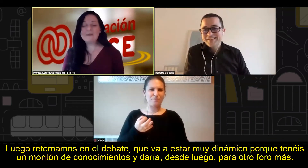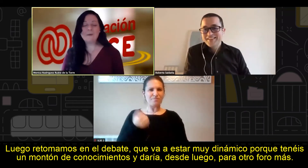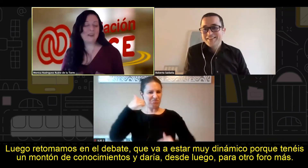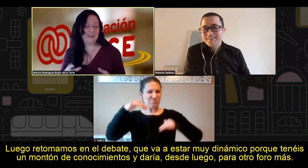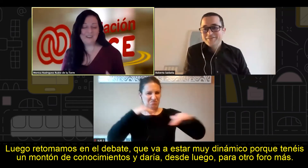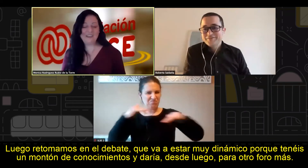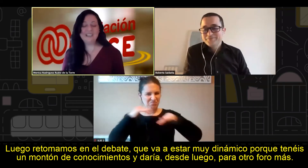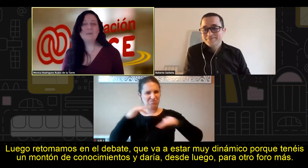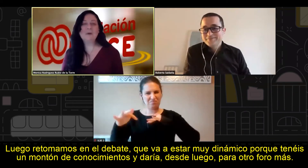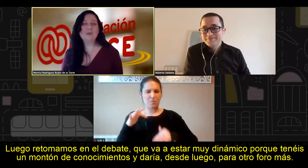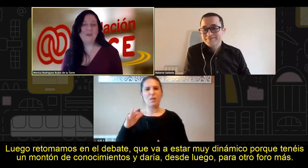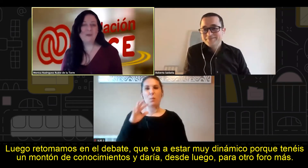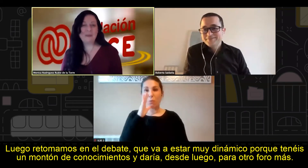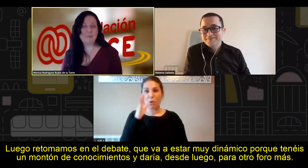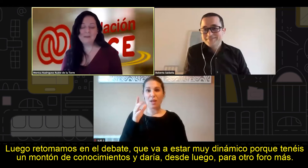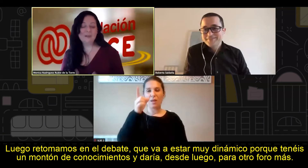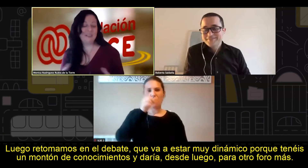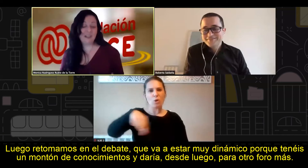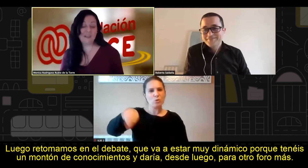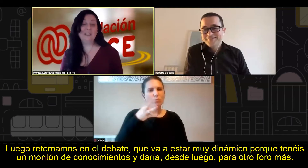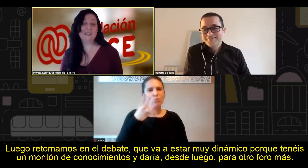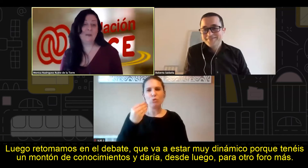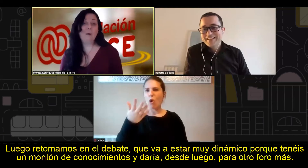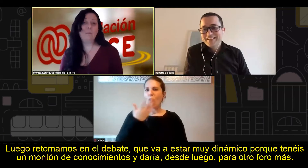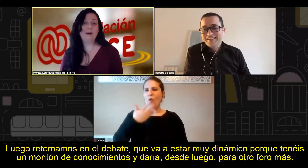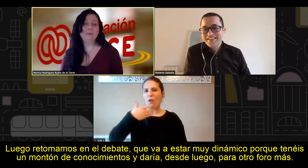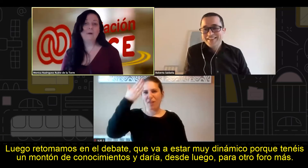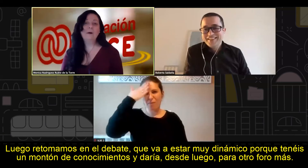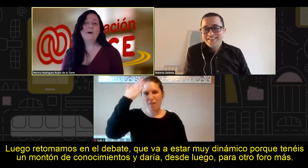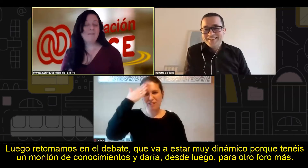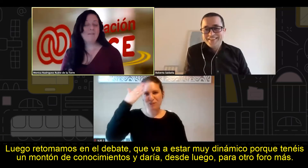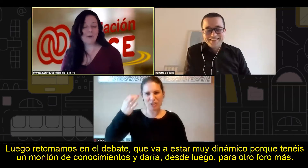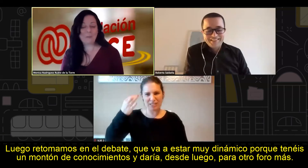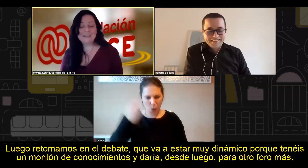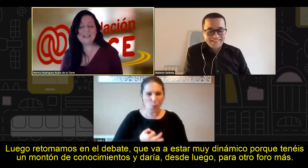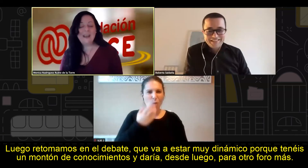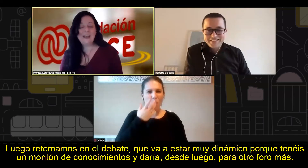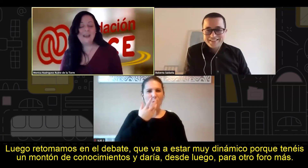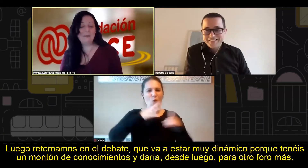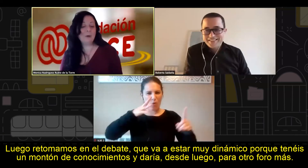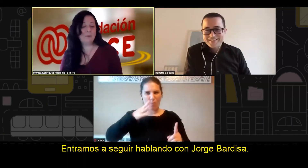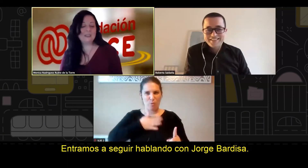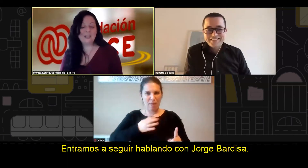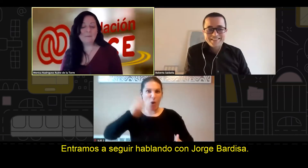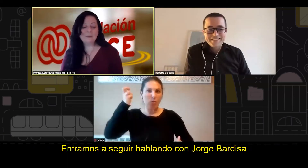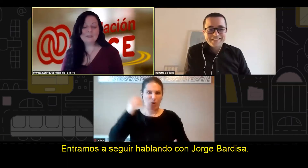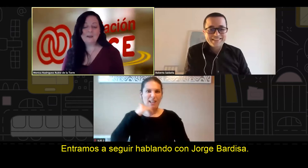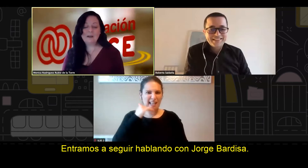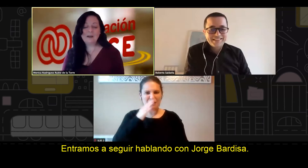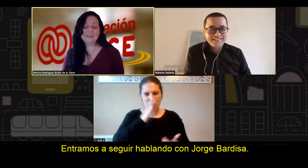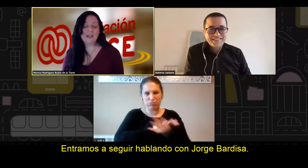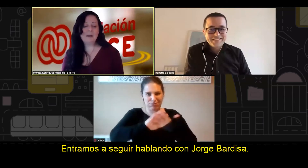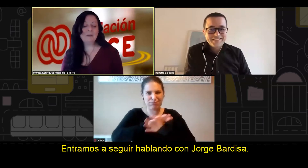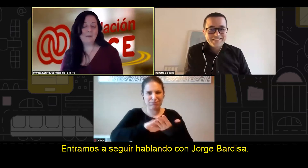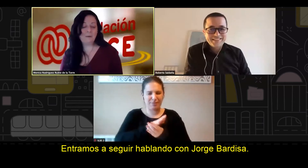dinámico porque tenéis un montón de conocimientos y daría desde luego para otro foro más. Bueno, pues entramos a